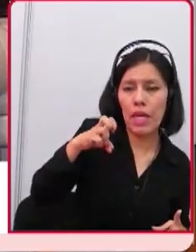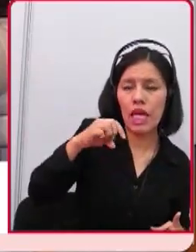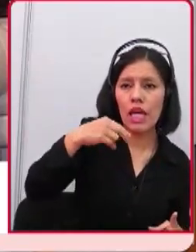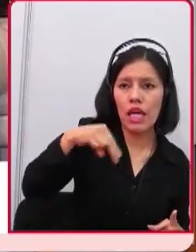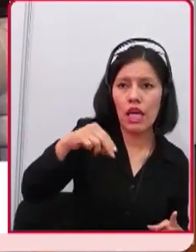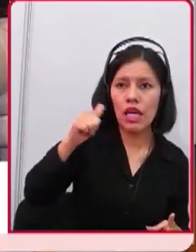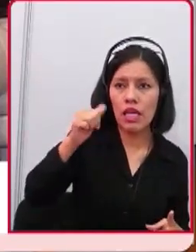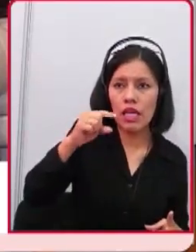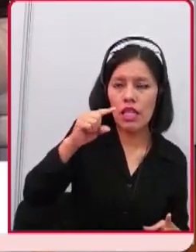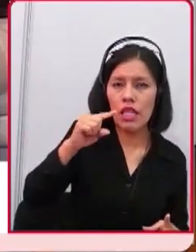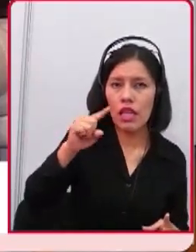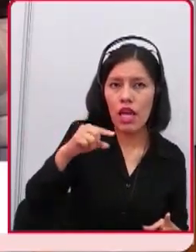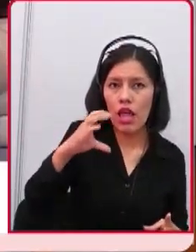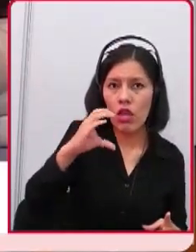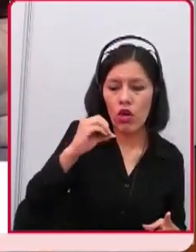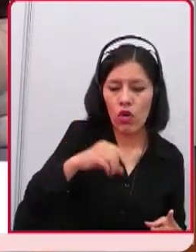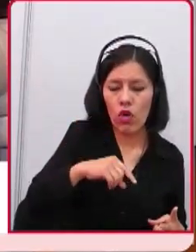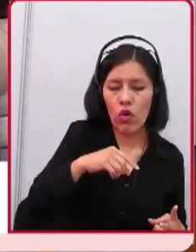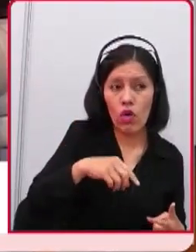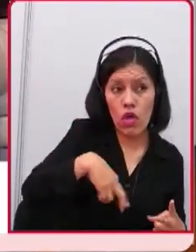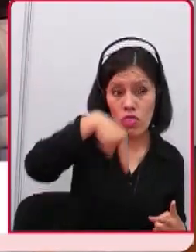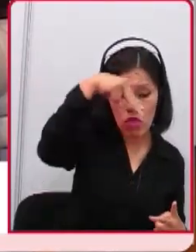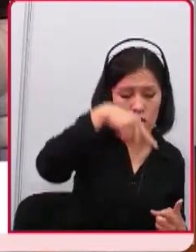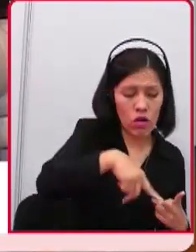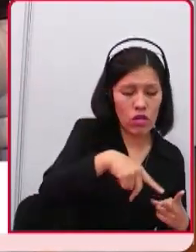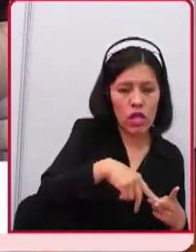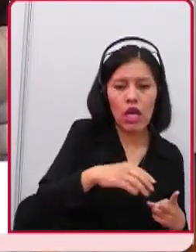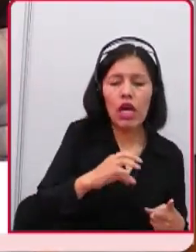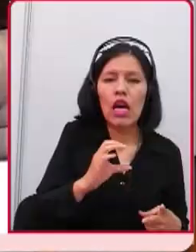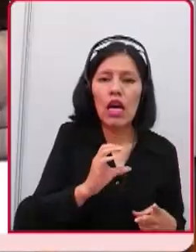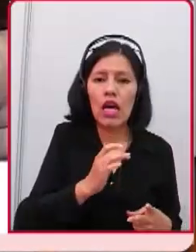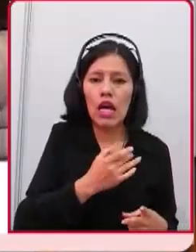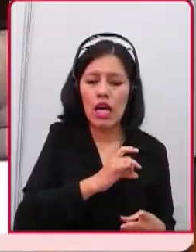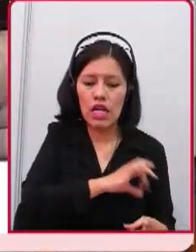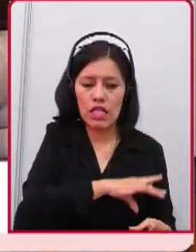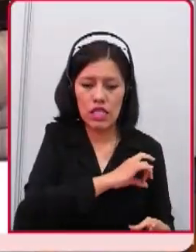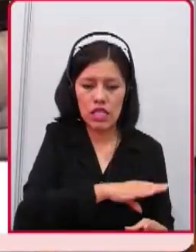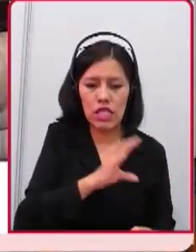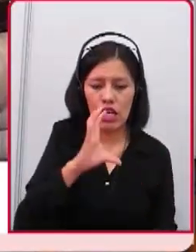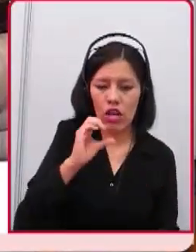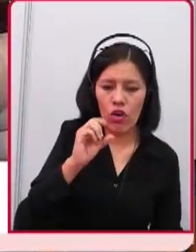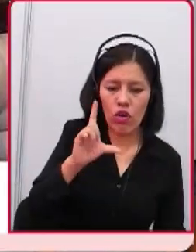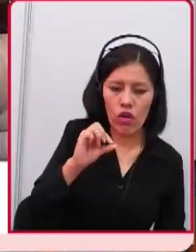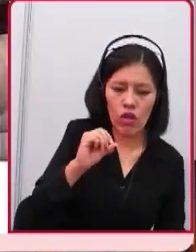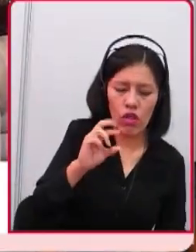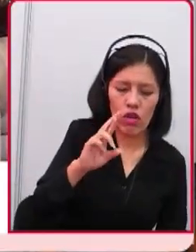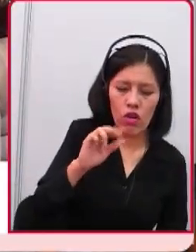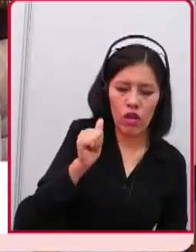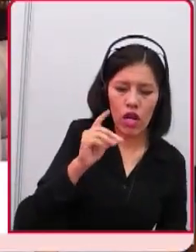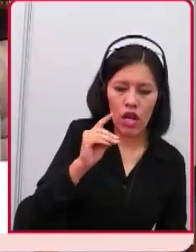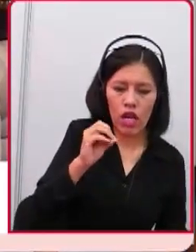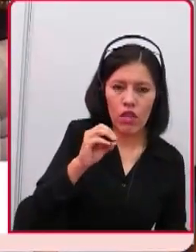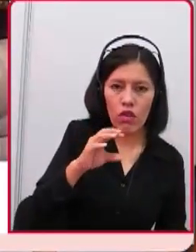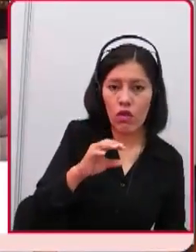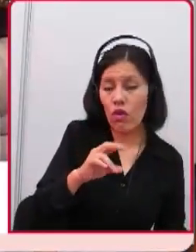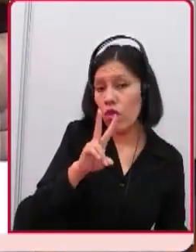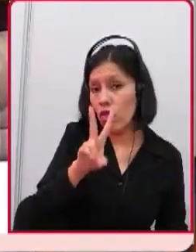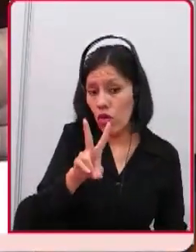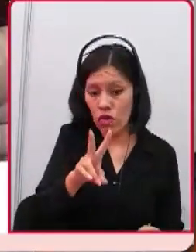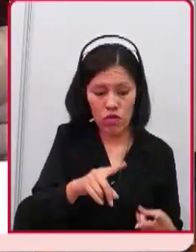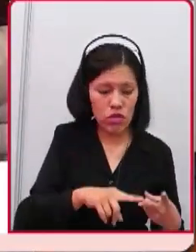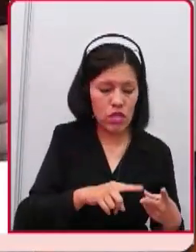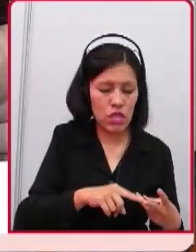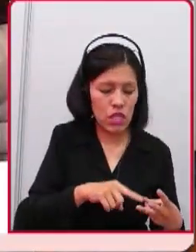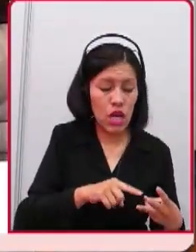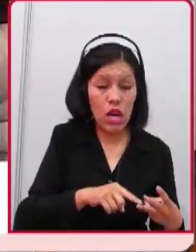y esta operación está un poco más abajo, de hecho, por eso también se llama Chile Colorado 3. Entonces, es una operación que, si